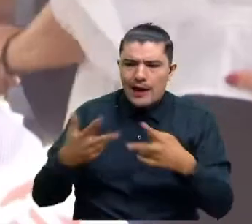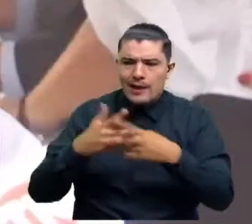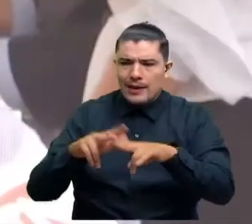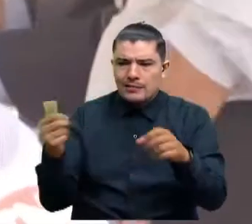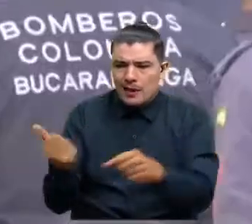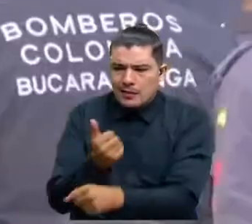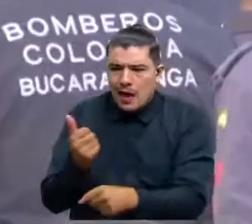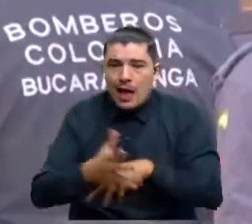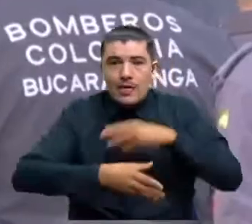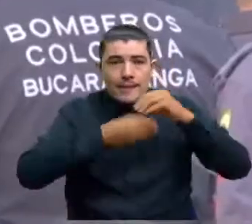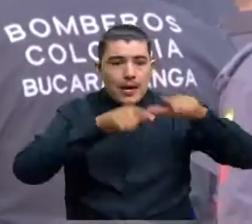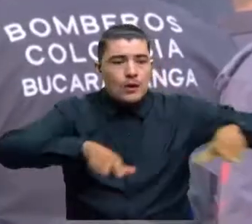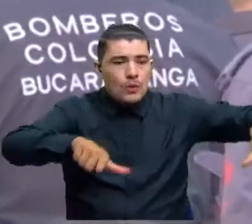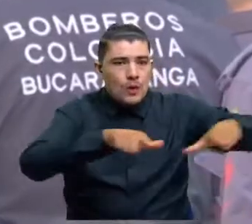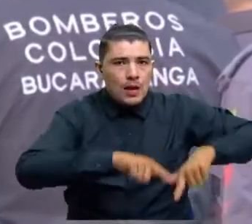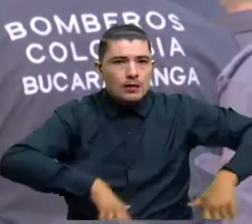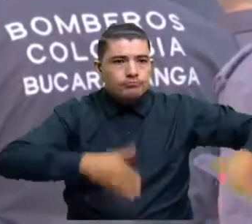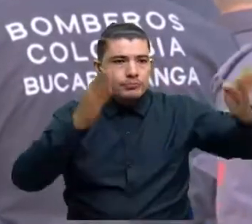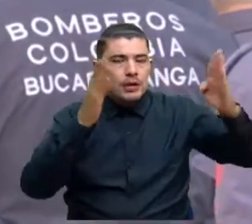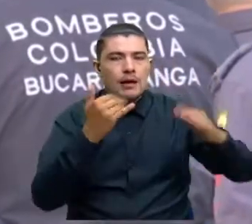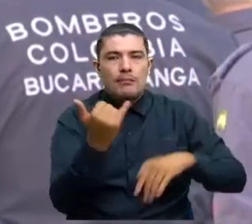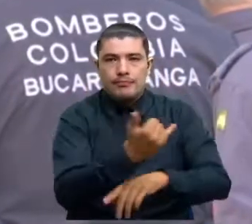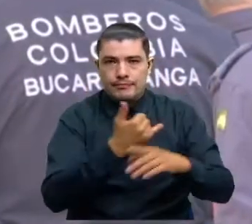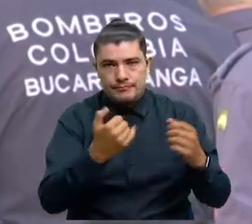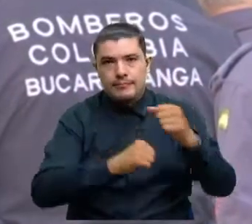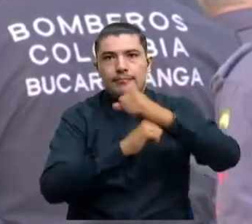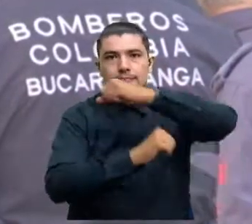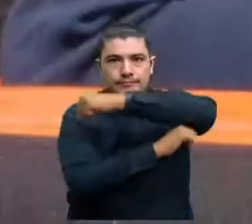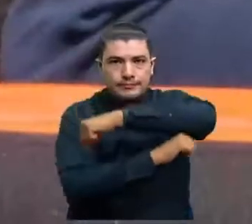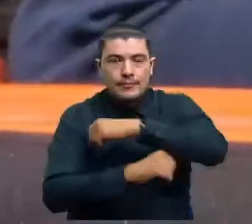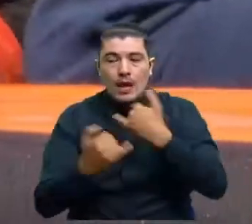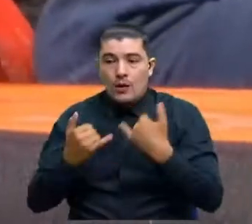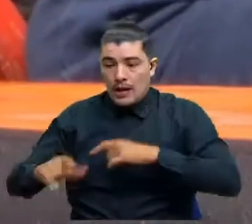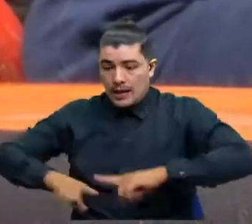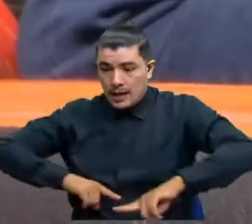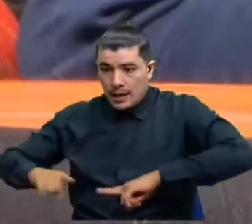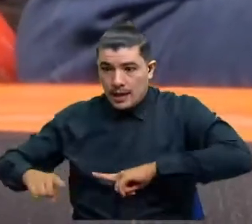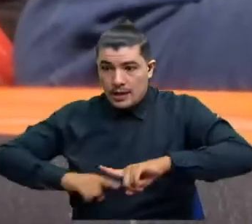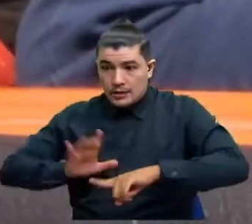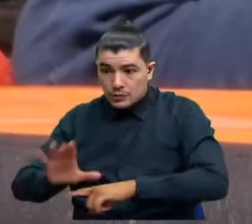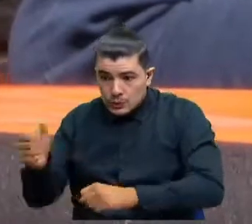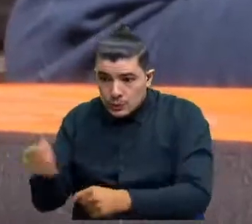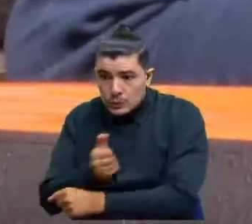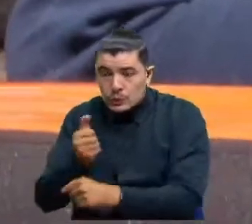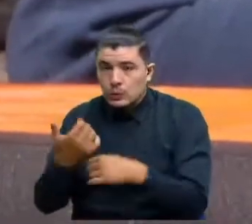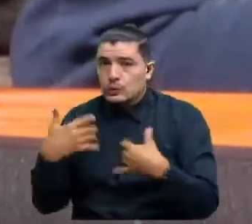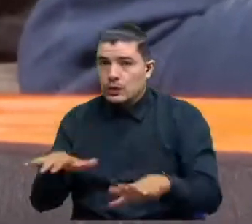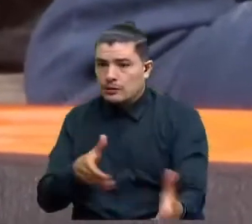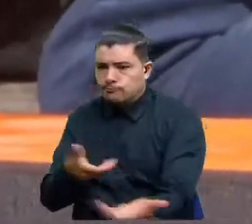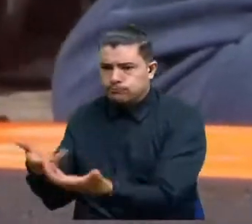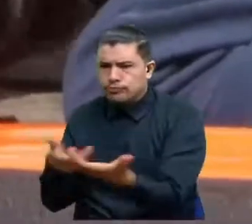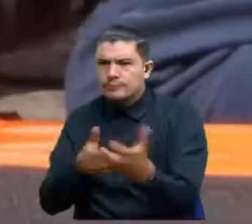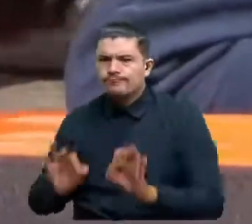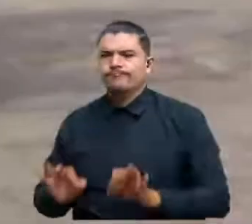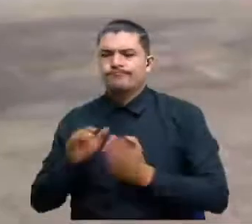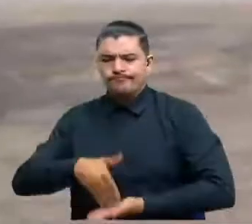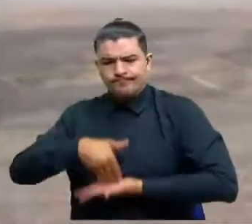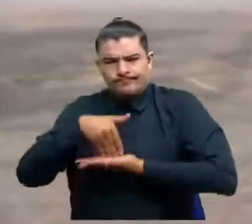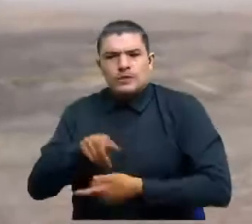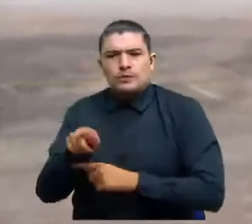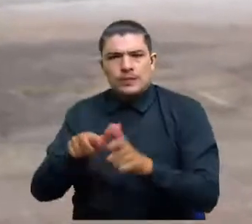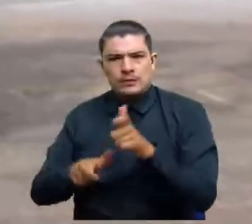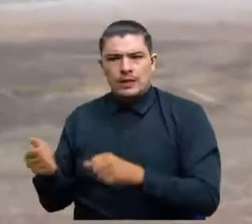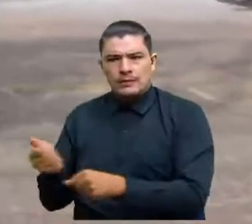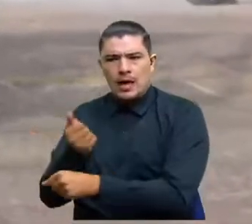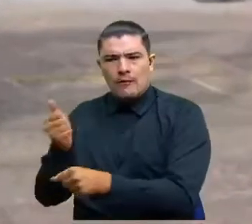la infraestructura física. El trabajo realizado por la parte administrativa hace que los bomberos de Bucaramanga sea una entidad sólida para su personal y para